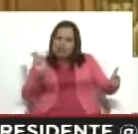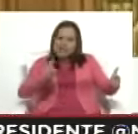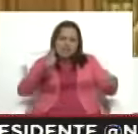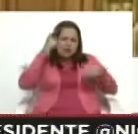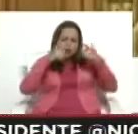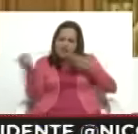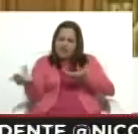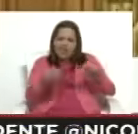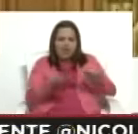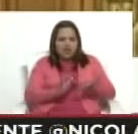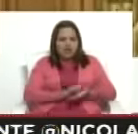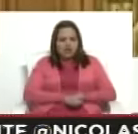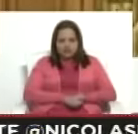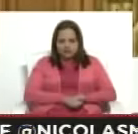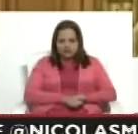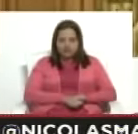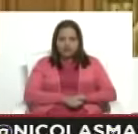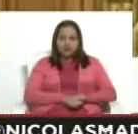venga.